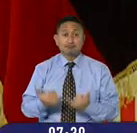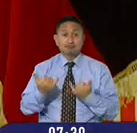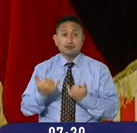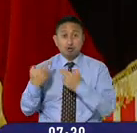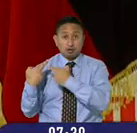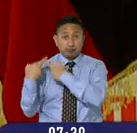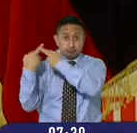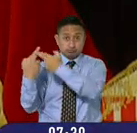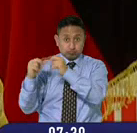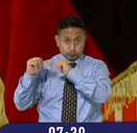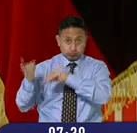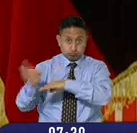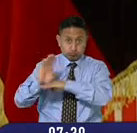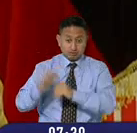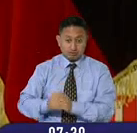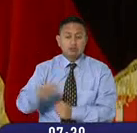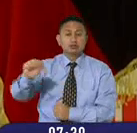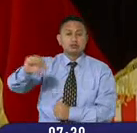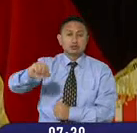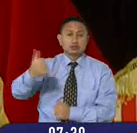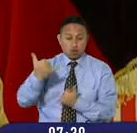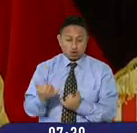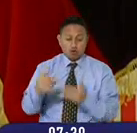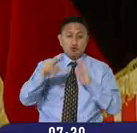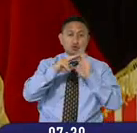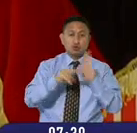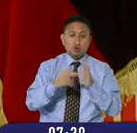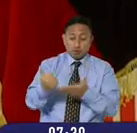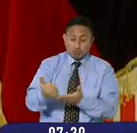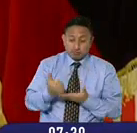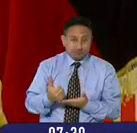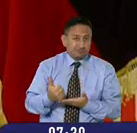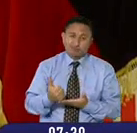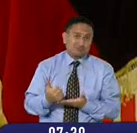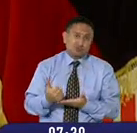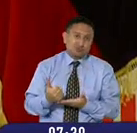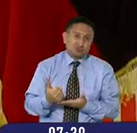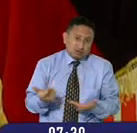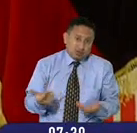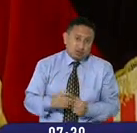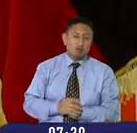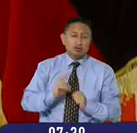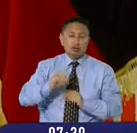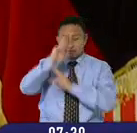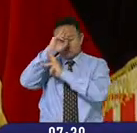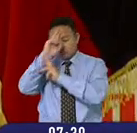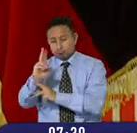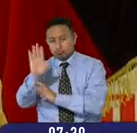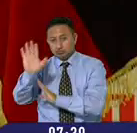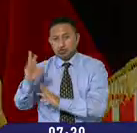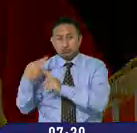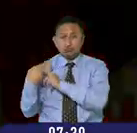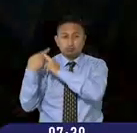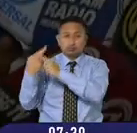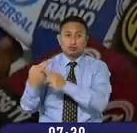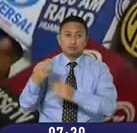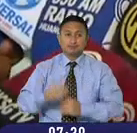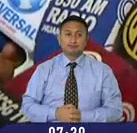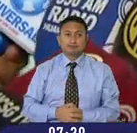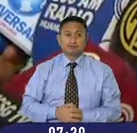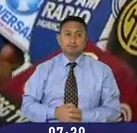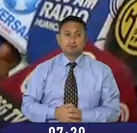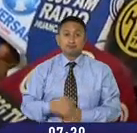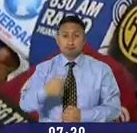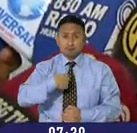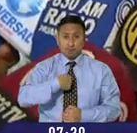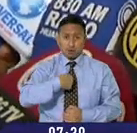En ese sentido sí, porque la norma actual no preveía una pandemia, por lo tanto hay que ser respetuosos de las competencias de los GATS. Si usted me pregunta a